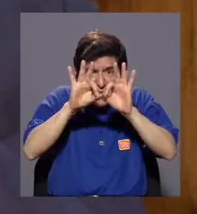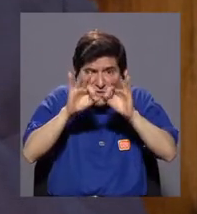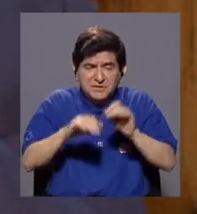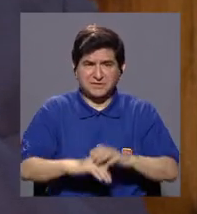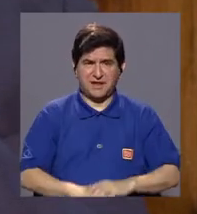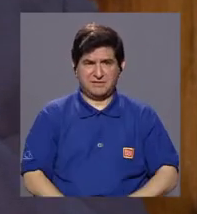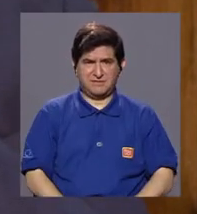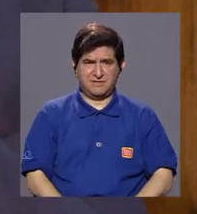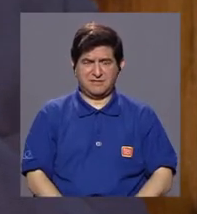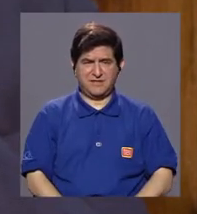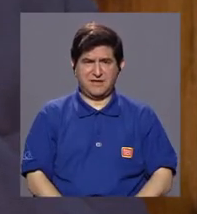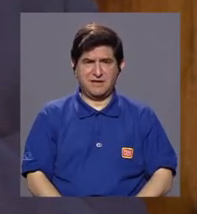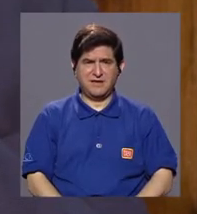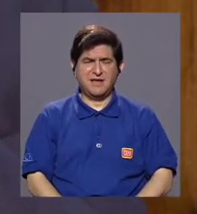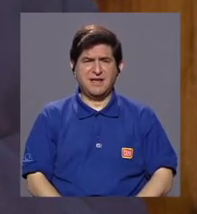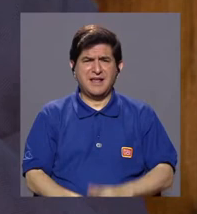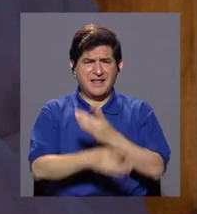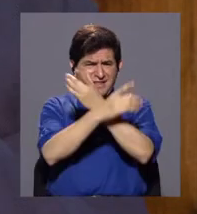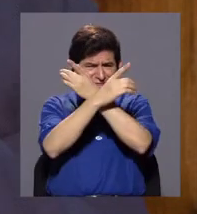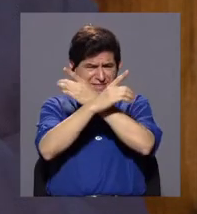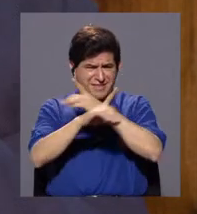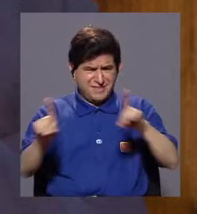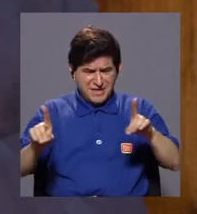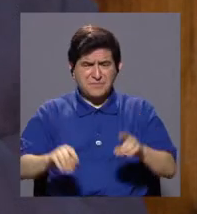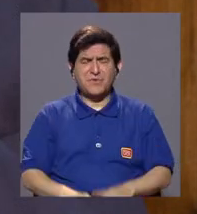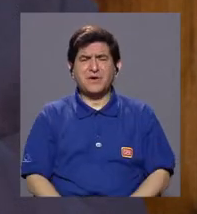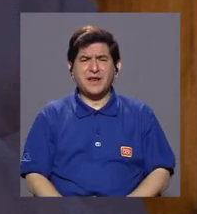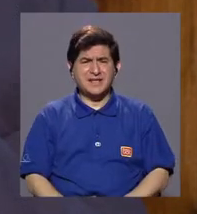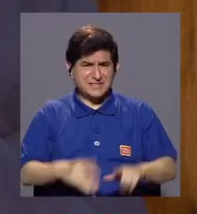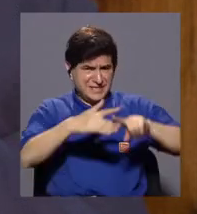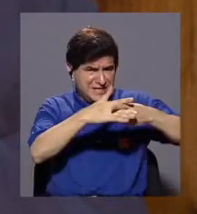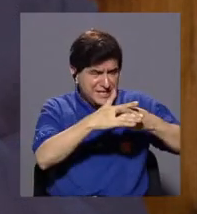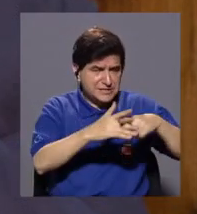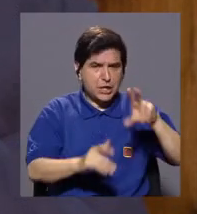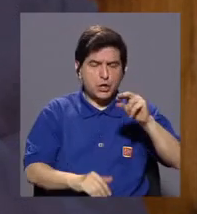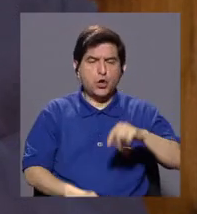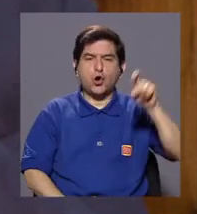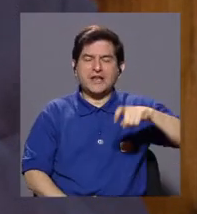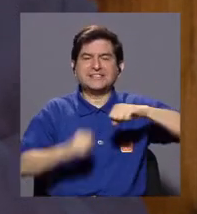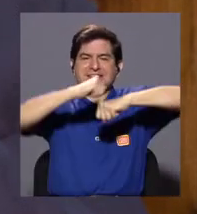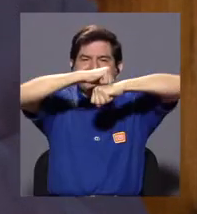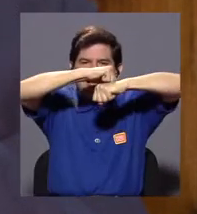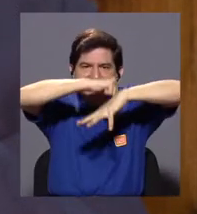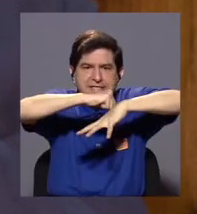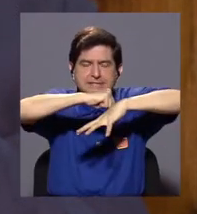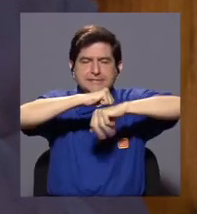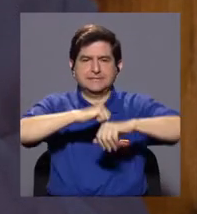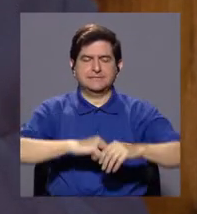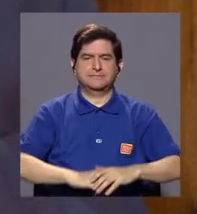es que la democracia eche alas, sino que eche raíces.